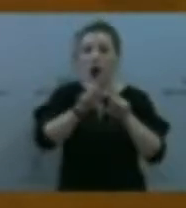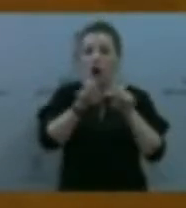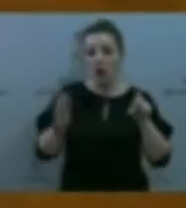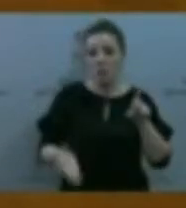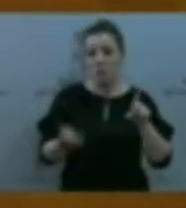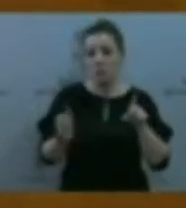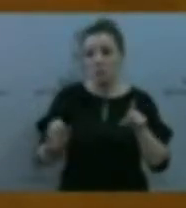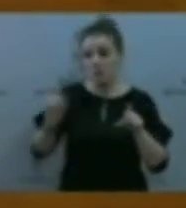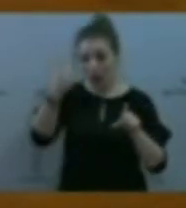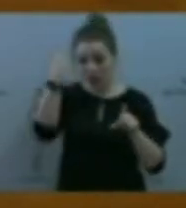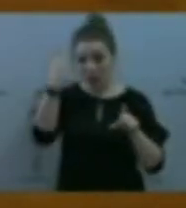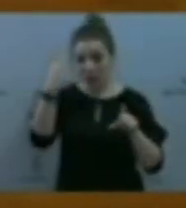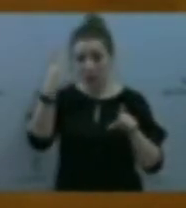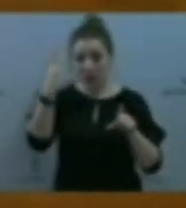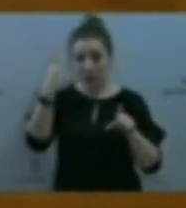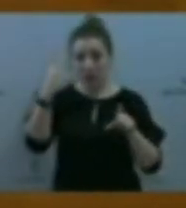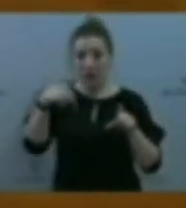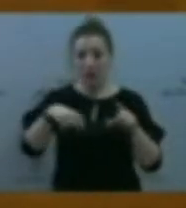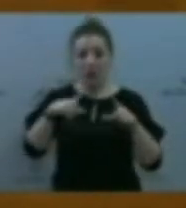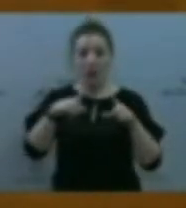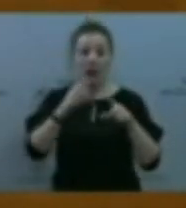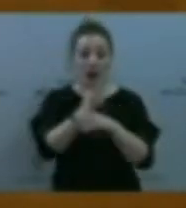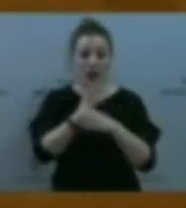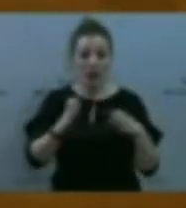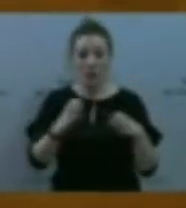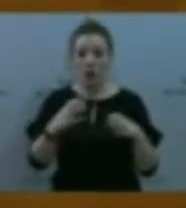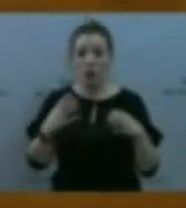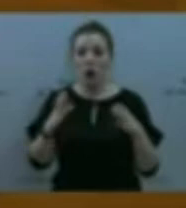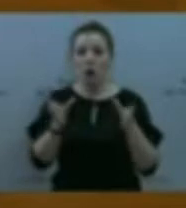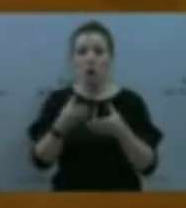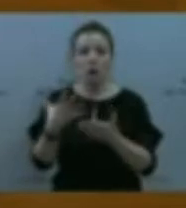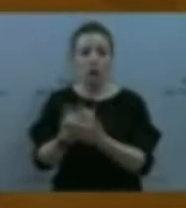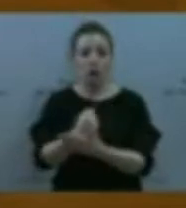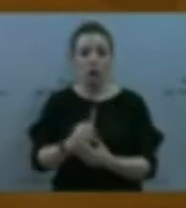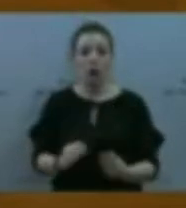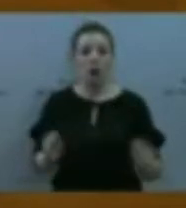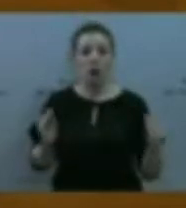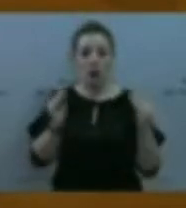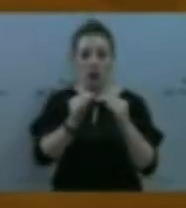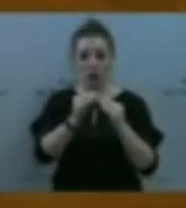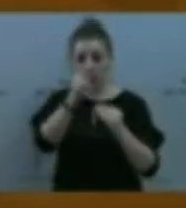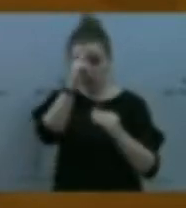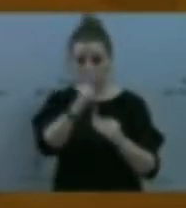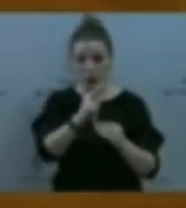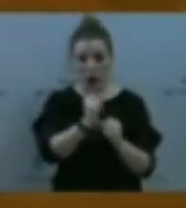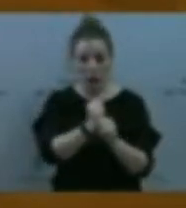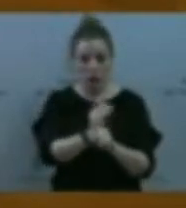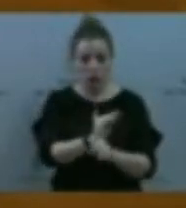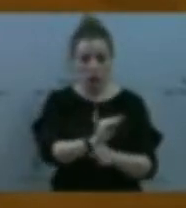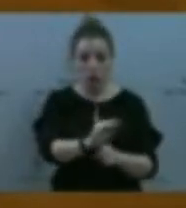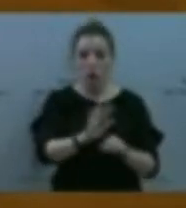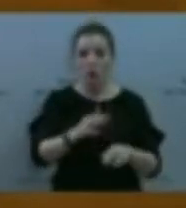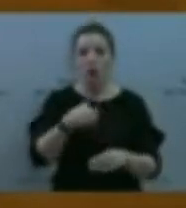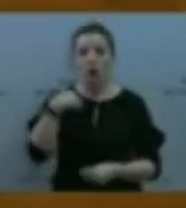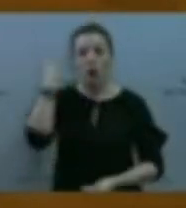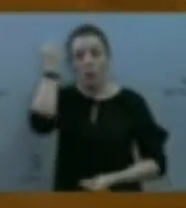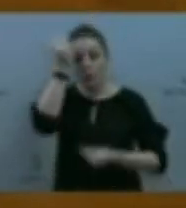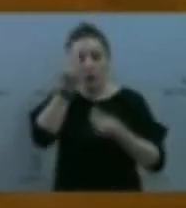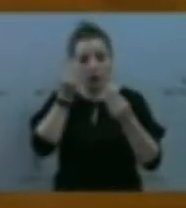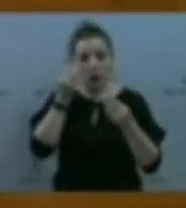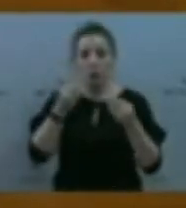hemos coincidido en respetar su labor y en considerar necesaria su labor. Pero yo creo que el mecanismo amable tendría que ser el